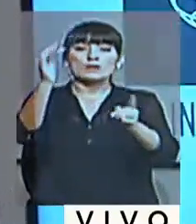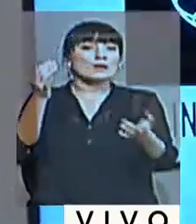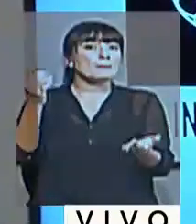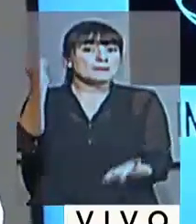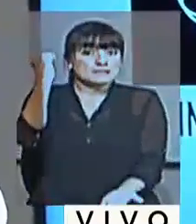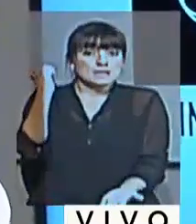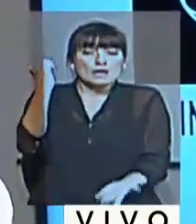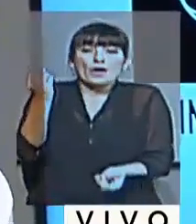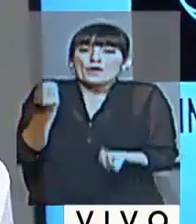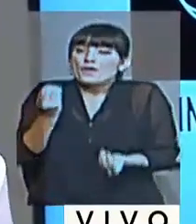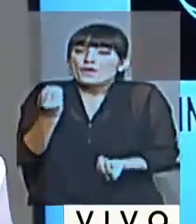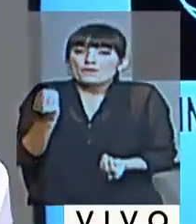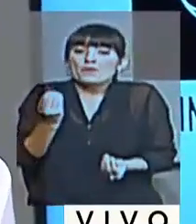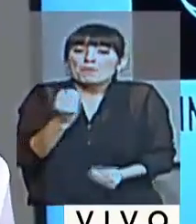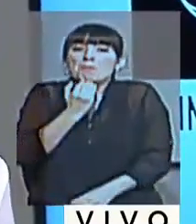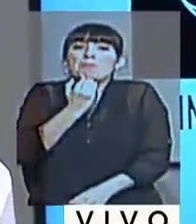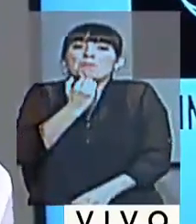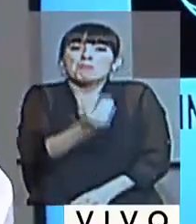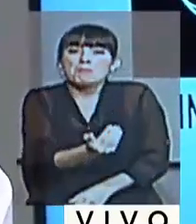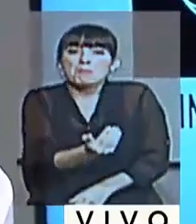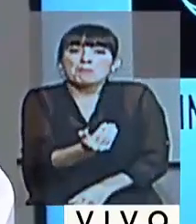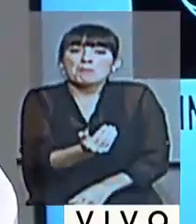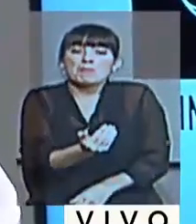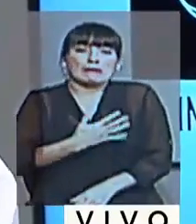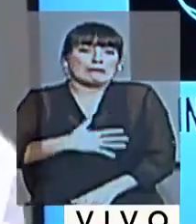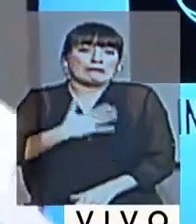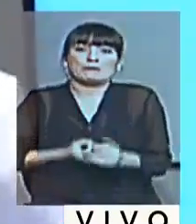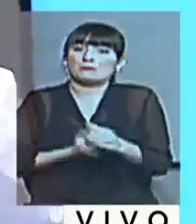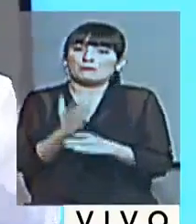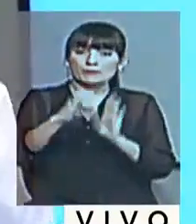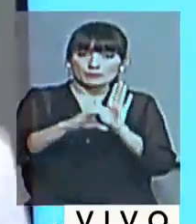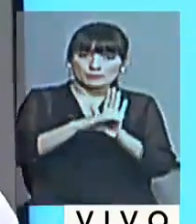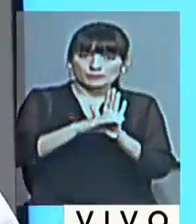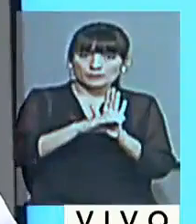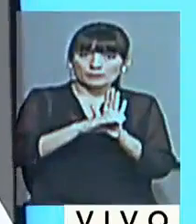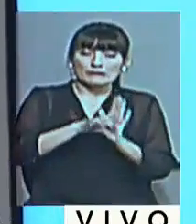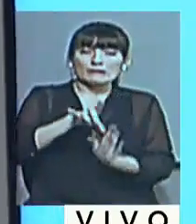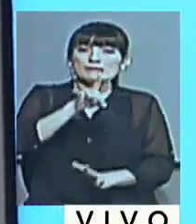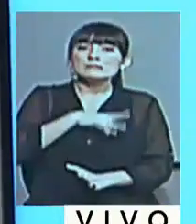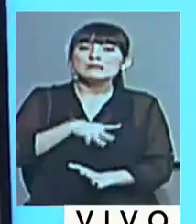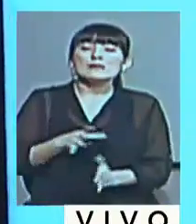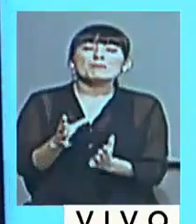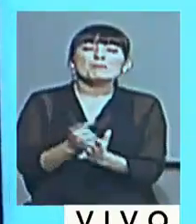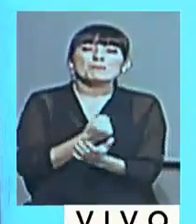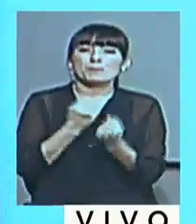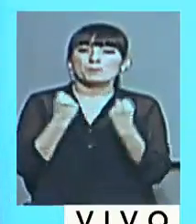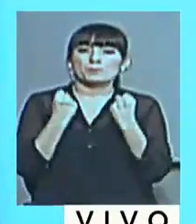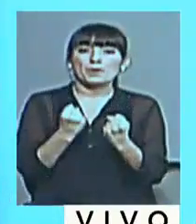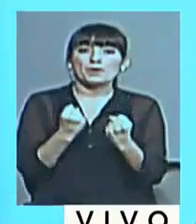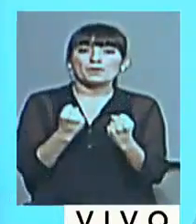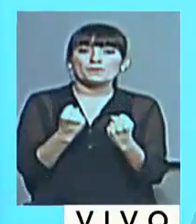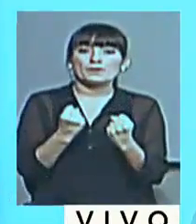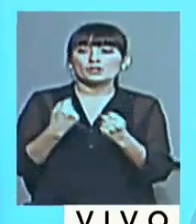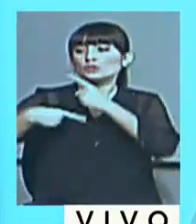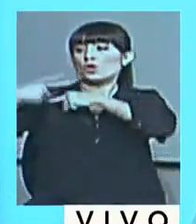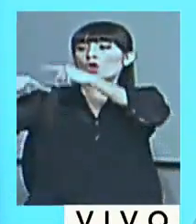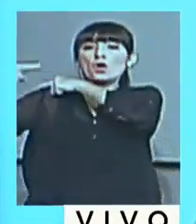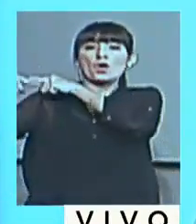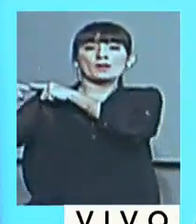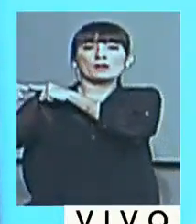que no está interesado en concretar ese anhelo de que Chile, por fin, en toda su